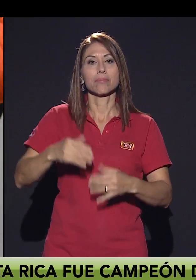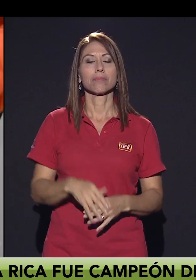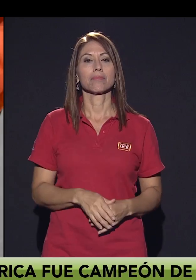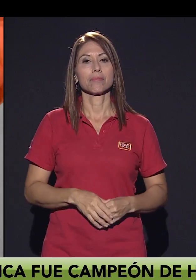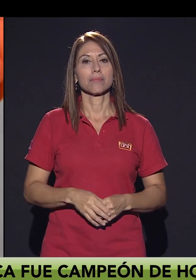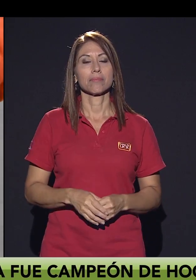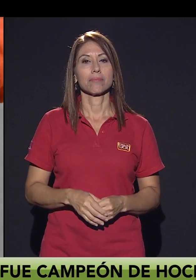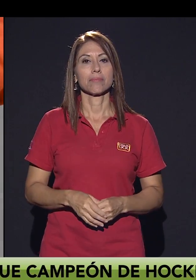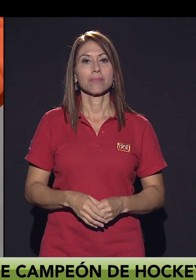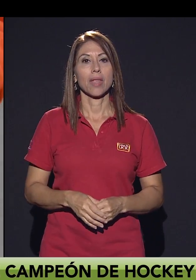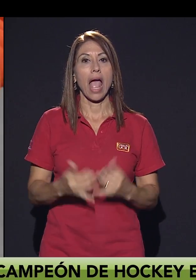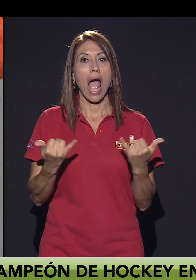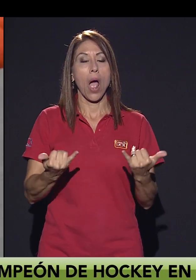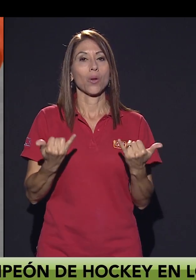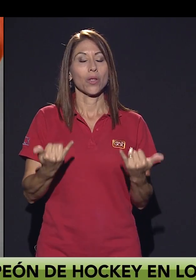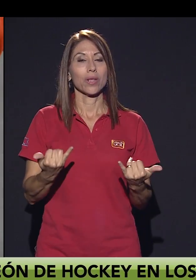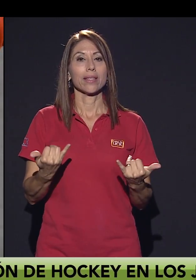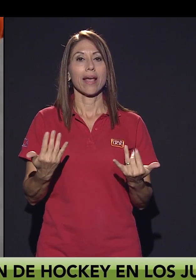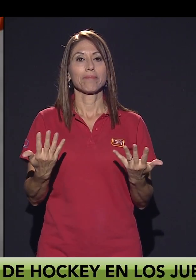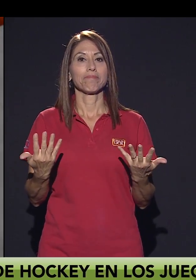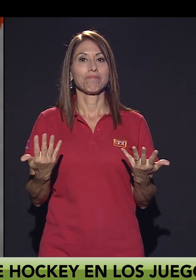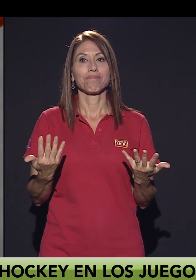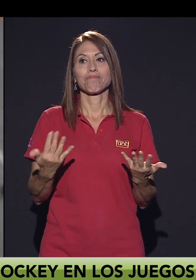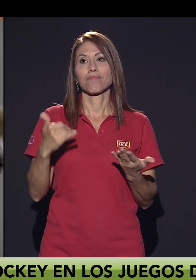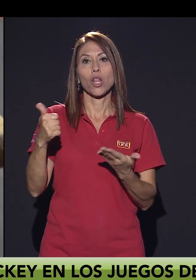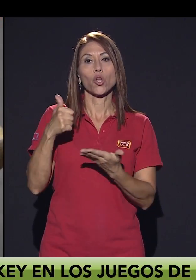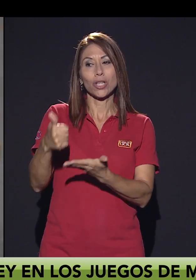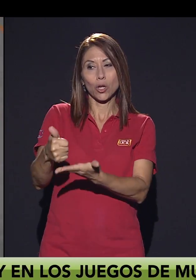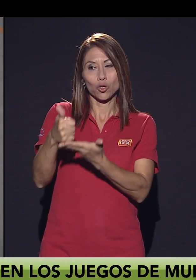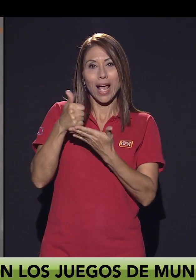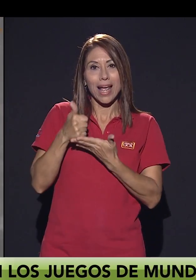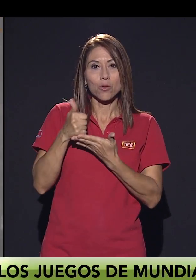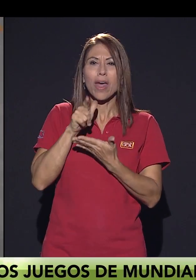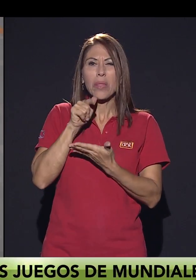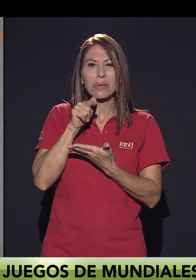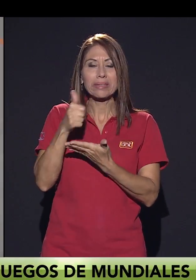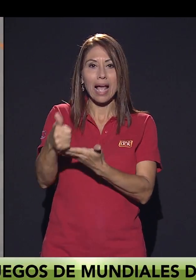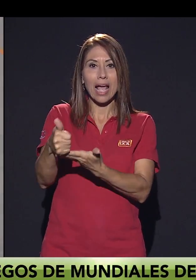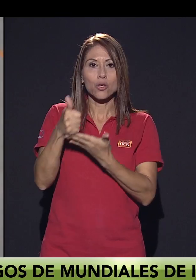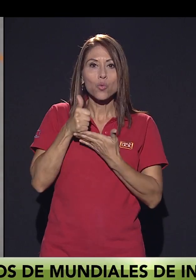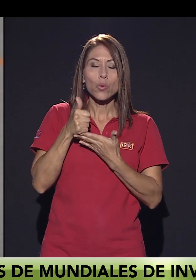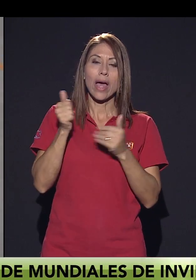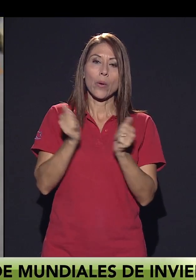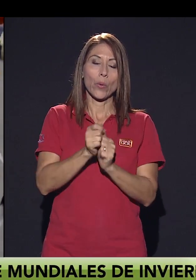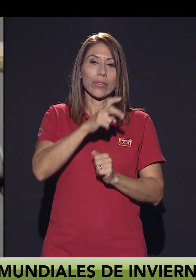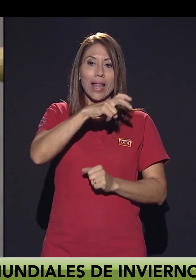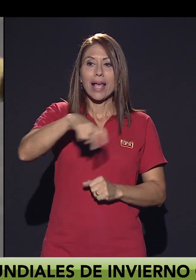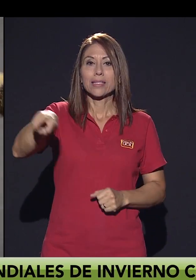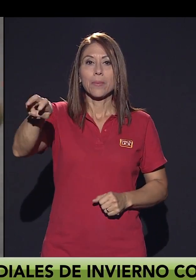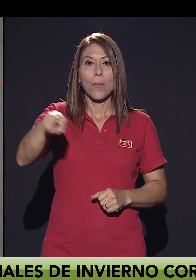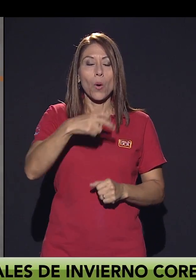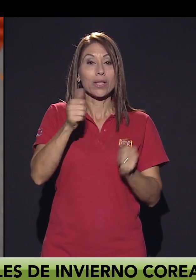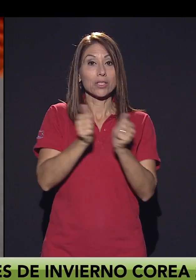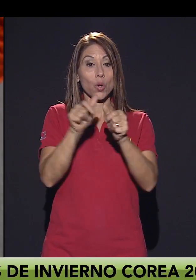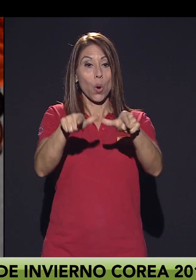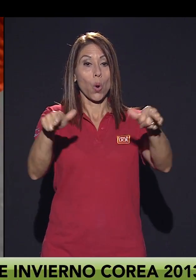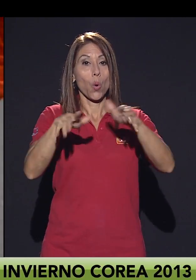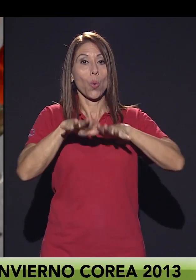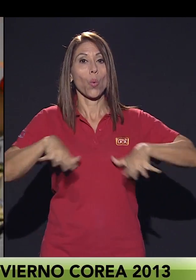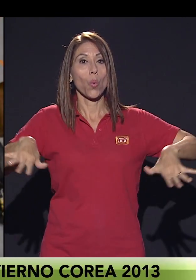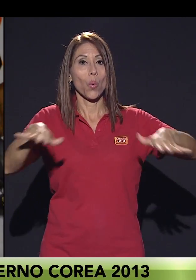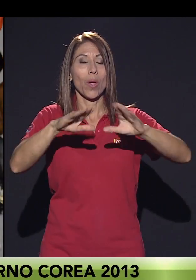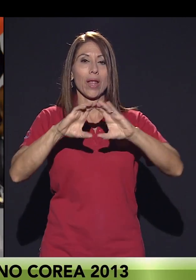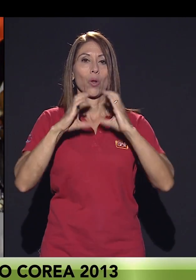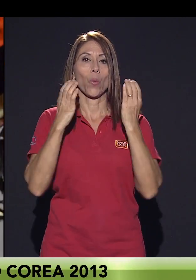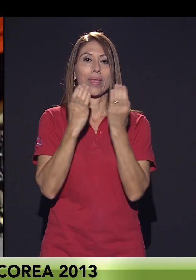a la mitad. Ahorita los que nos han ayudado ayuda en lo que son transportes y las instalaciones ha